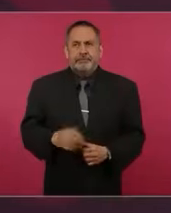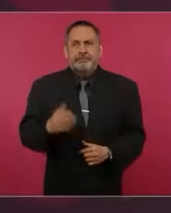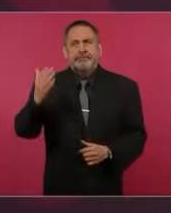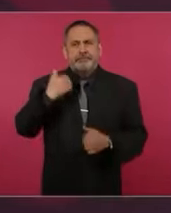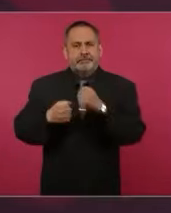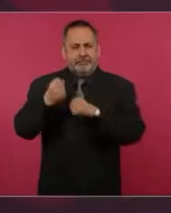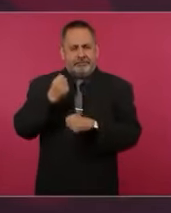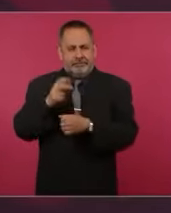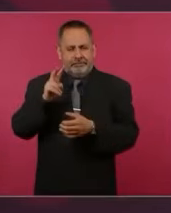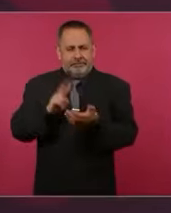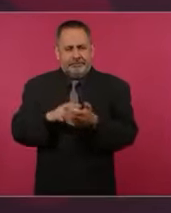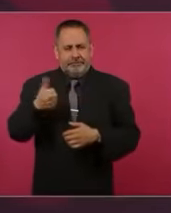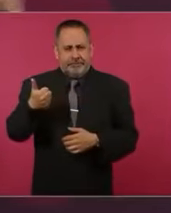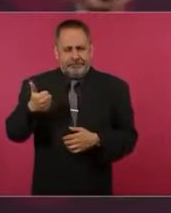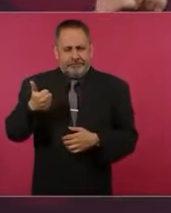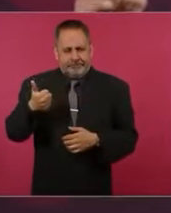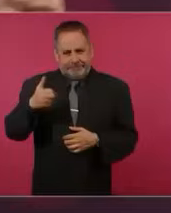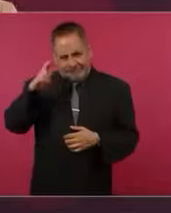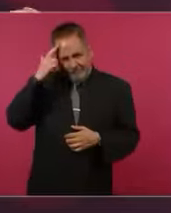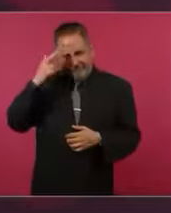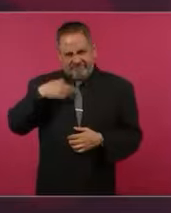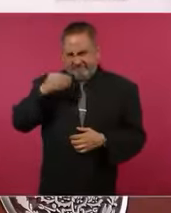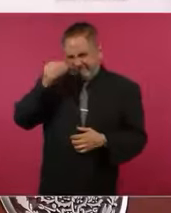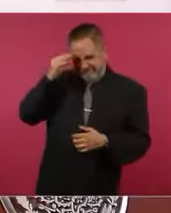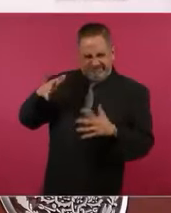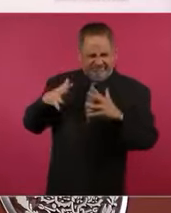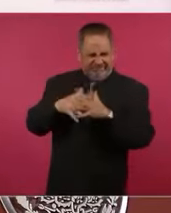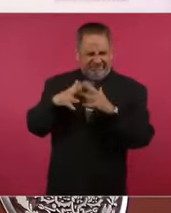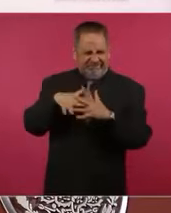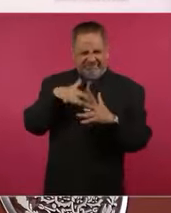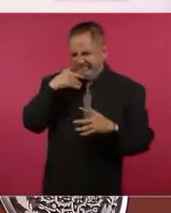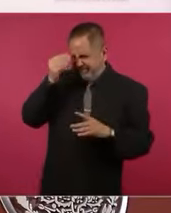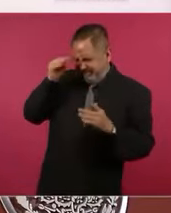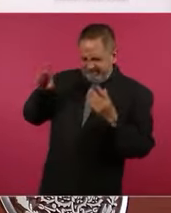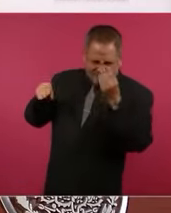2006, cuando la guerra sucede.